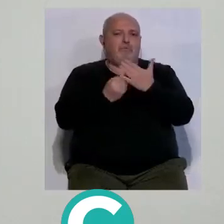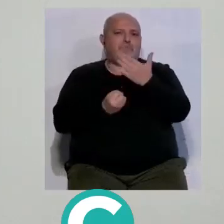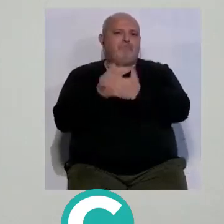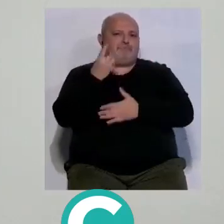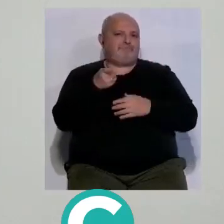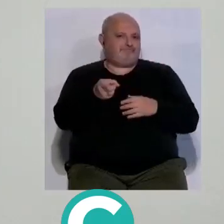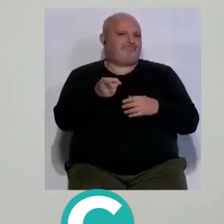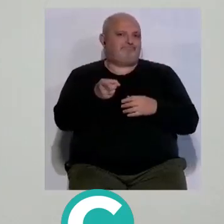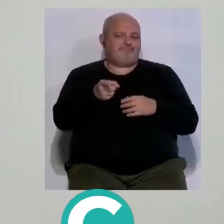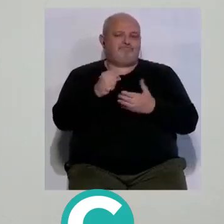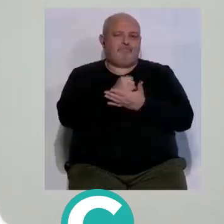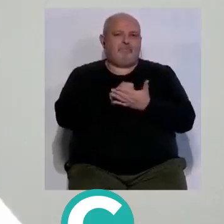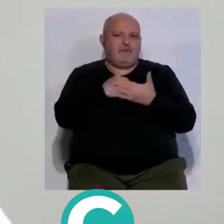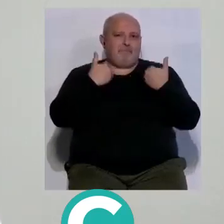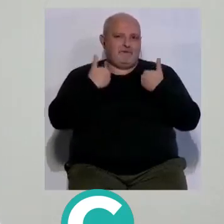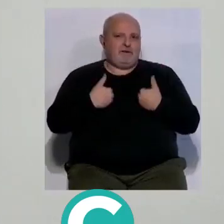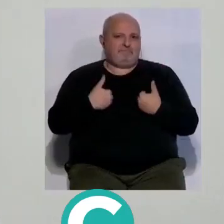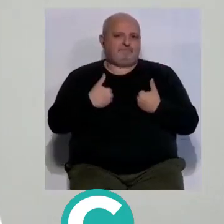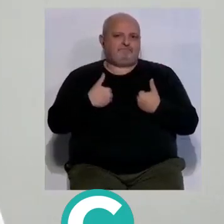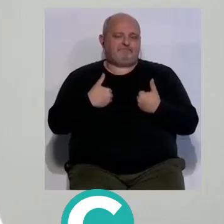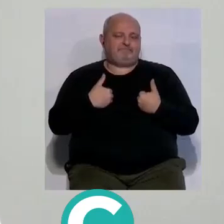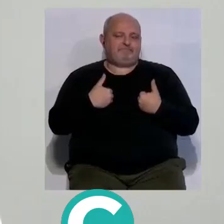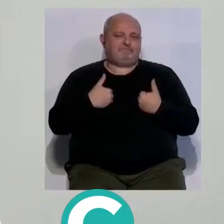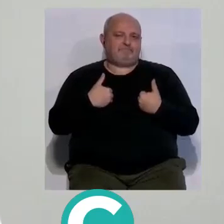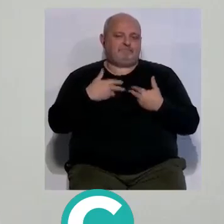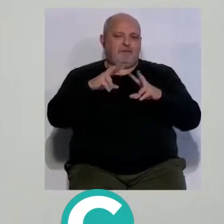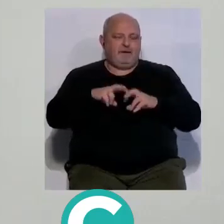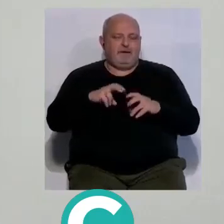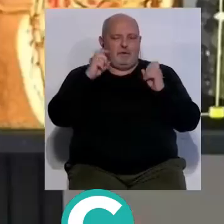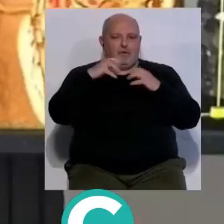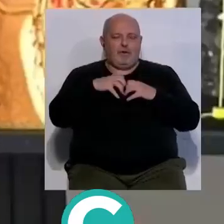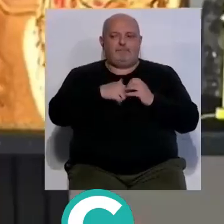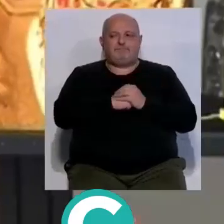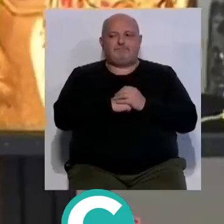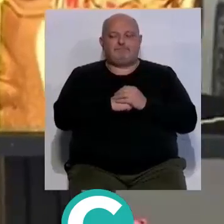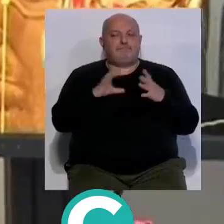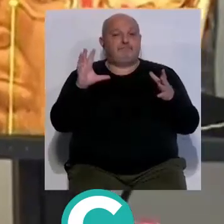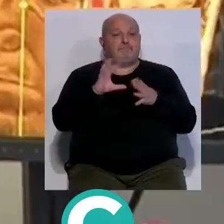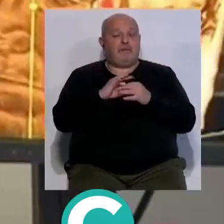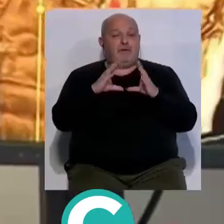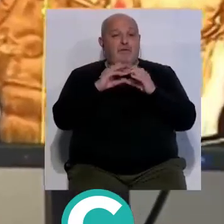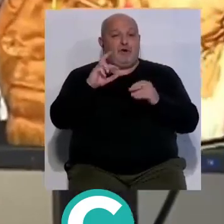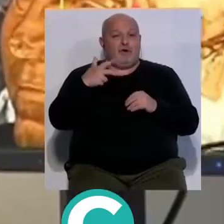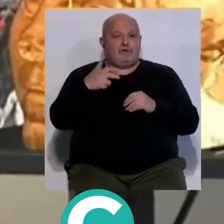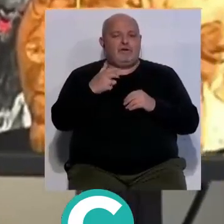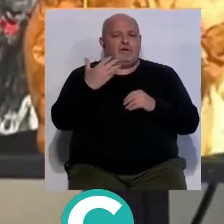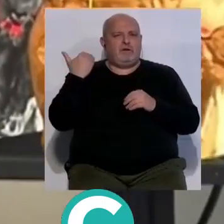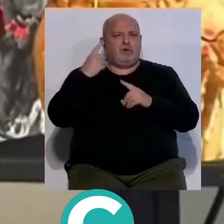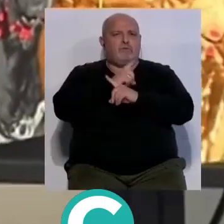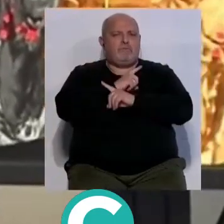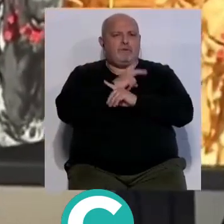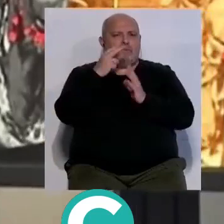de medicina personalizada y en investigación en neurología, ¿no? La Alianza Andalucía-Roche nació en noviembre